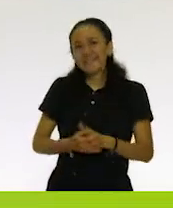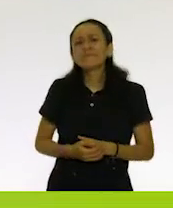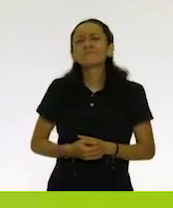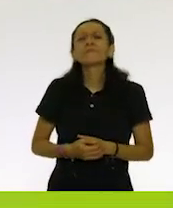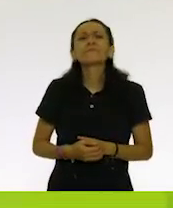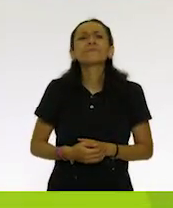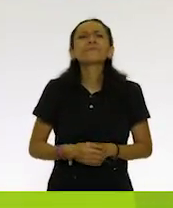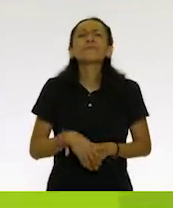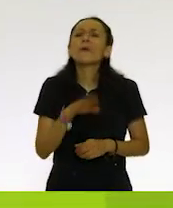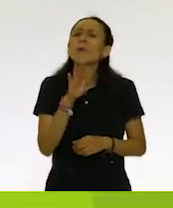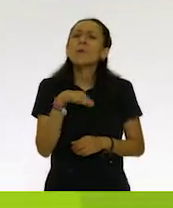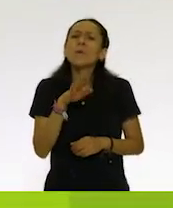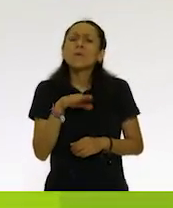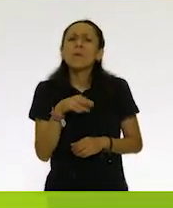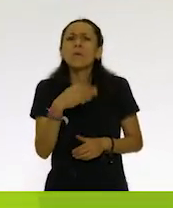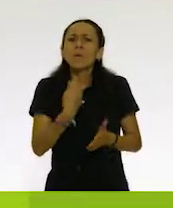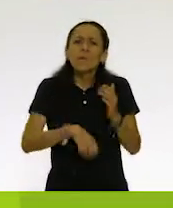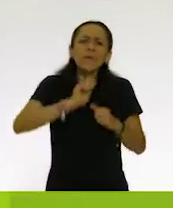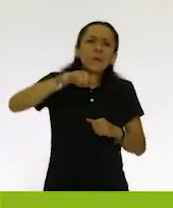cubiertos?